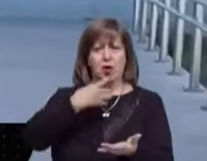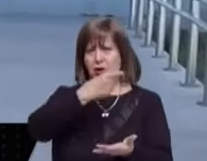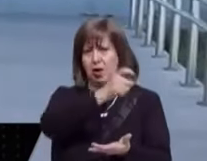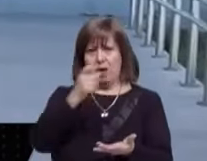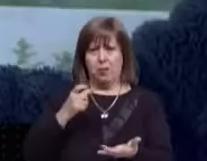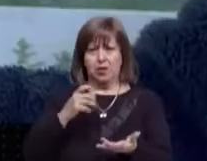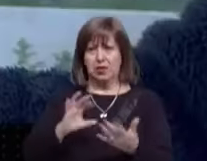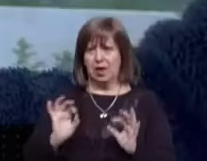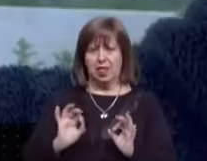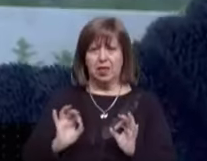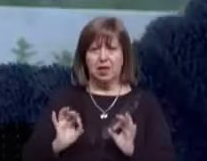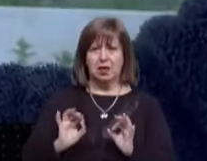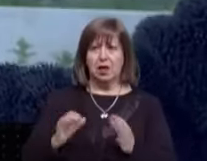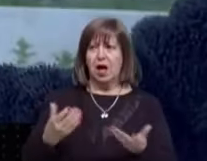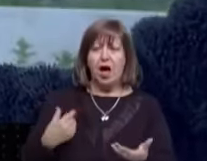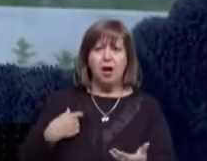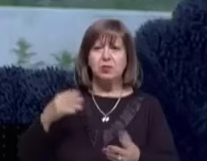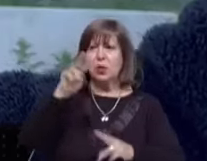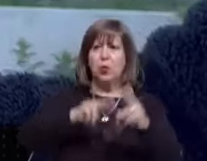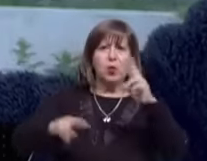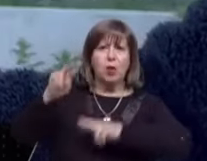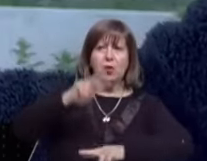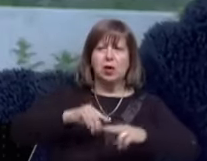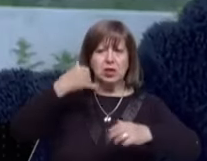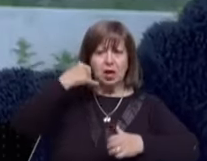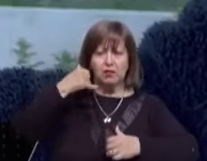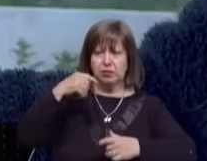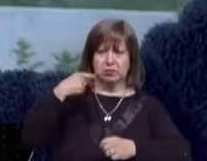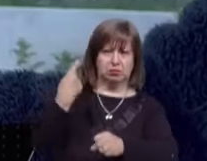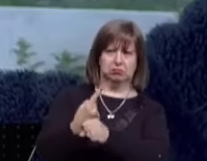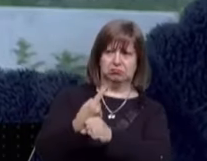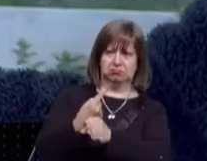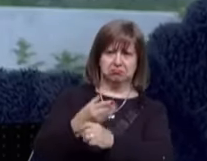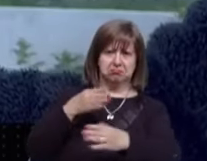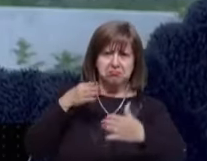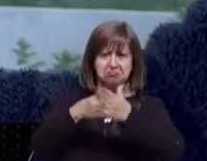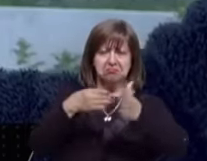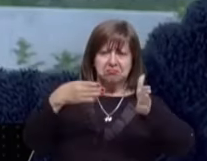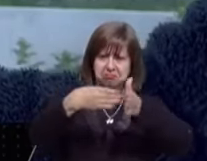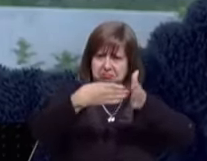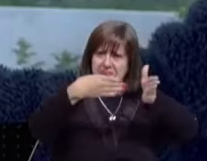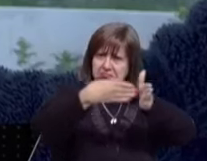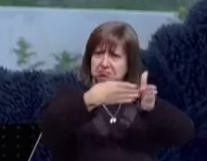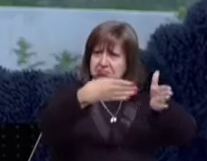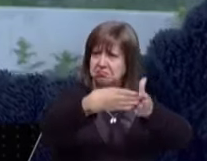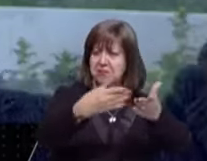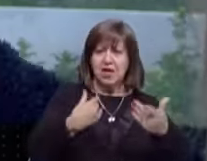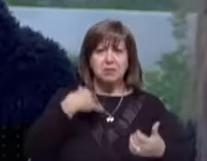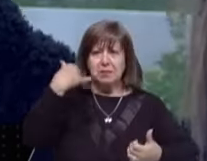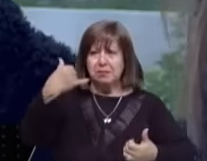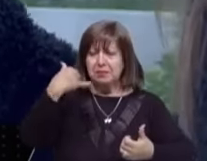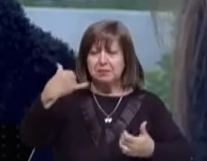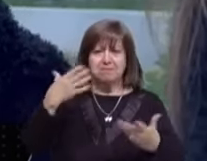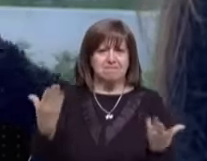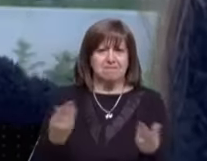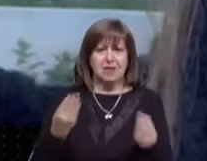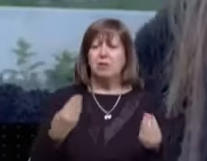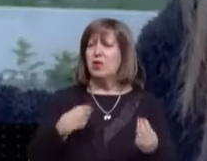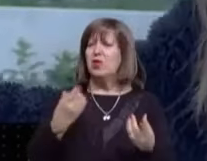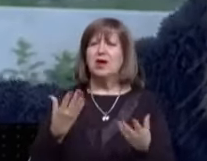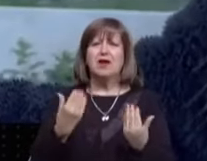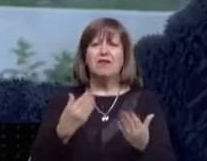pueden dar con él no no podemos dar con él No nos atiende hay que se haga presente faltan obras de